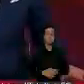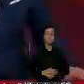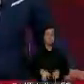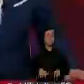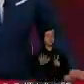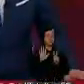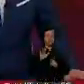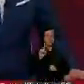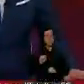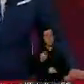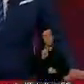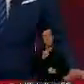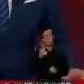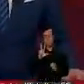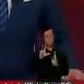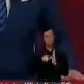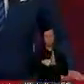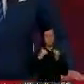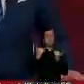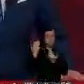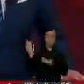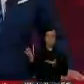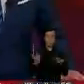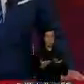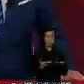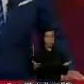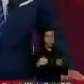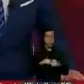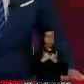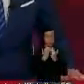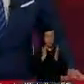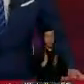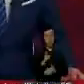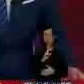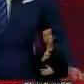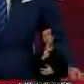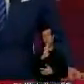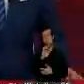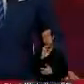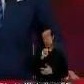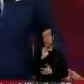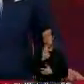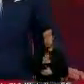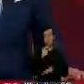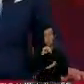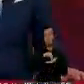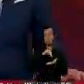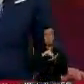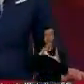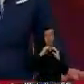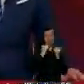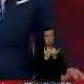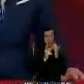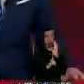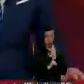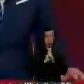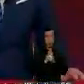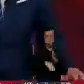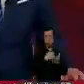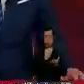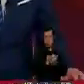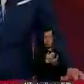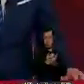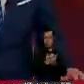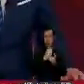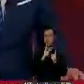7 de la mañana, 23 minutos. A esta hora nos acompaña el legislador Rubén Bustamante, integrante de la Comisión de Desarrollo Económico Productivo